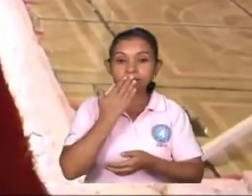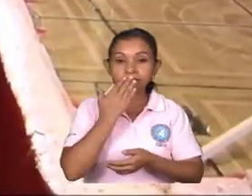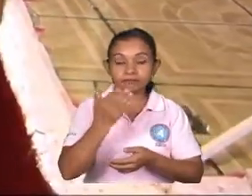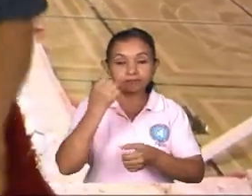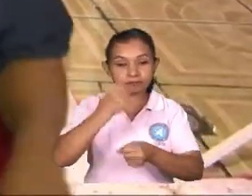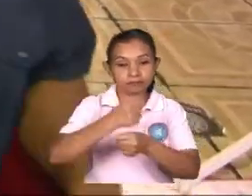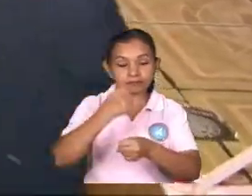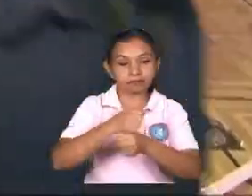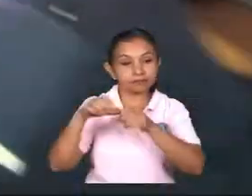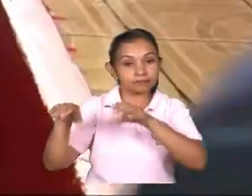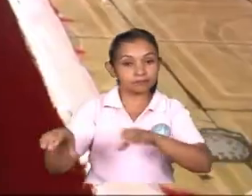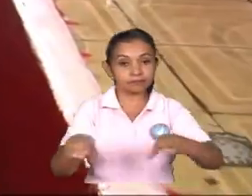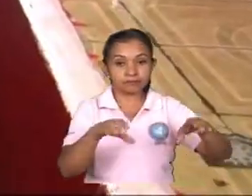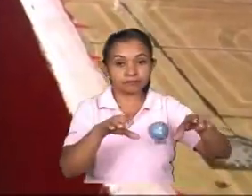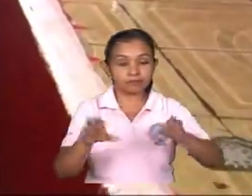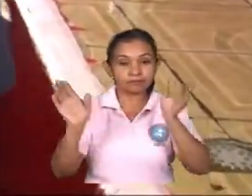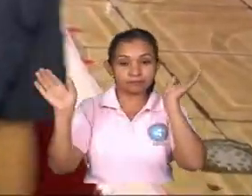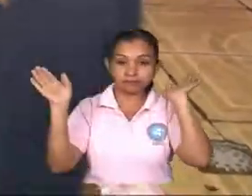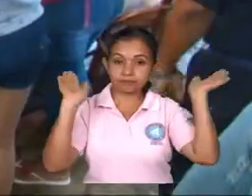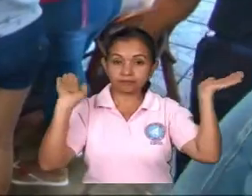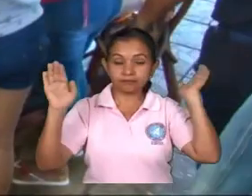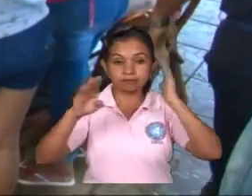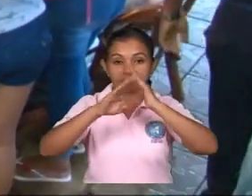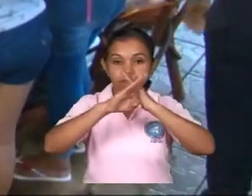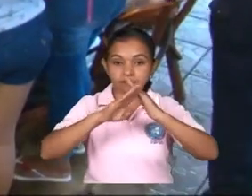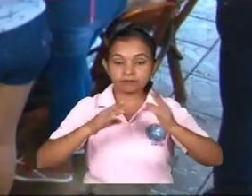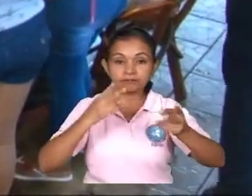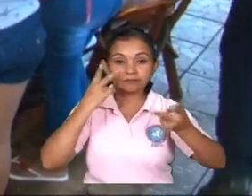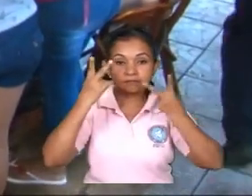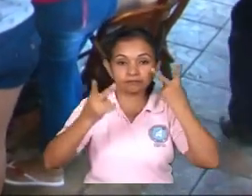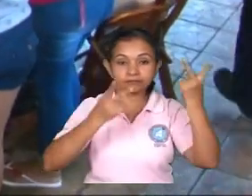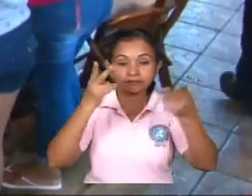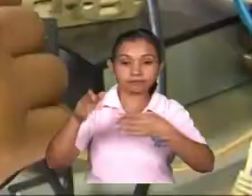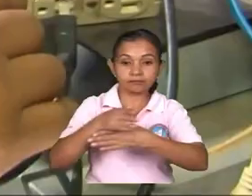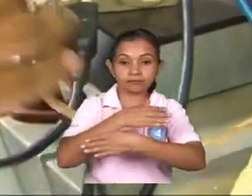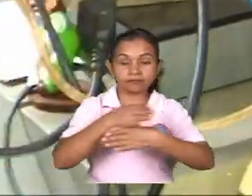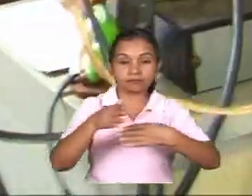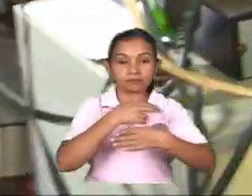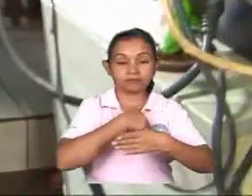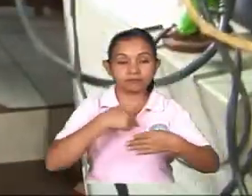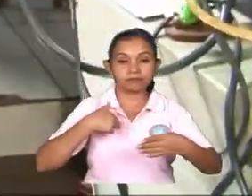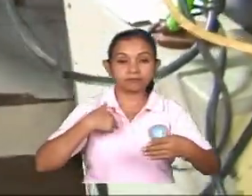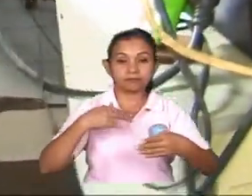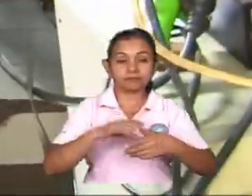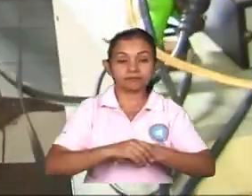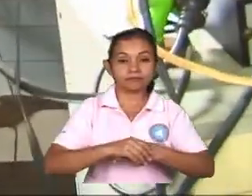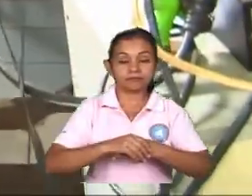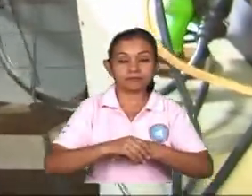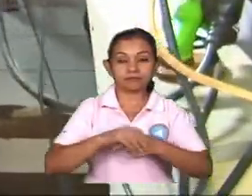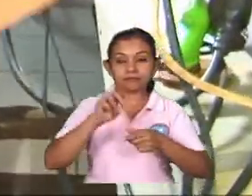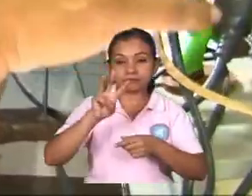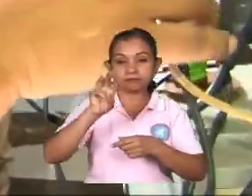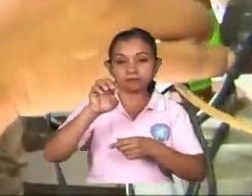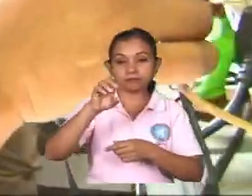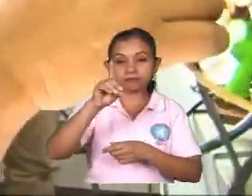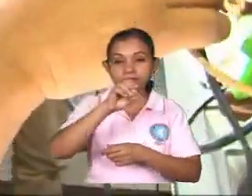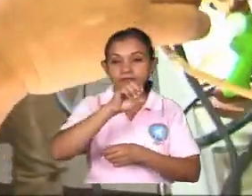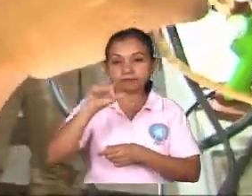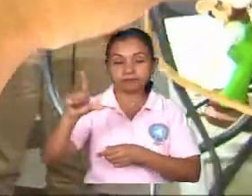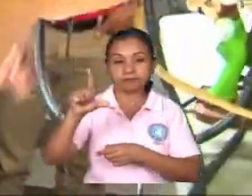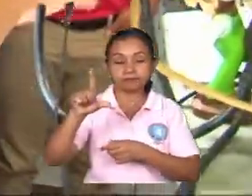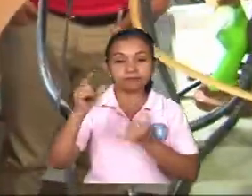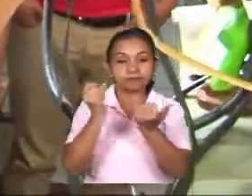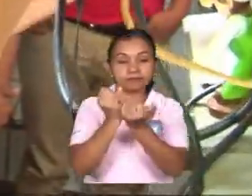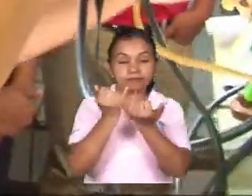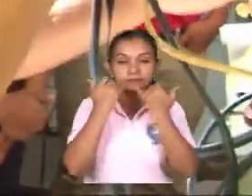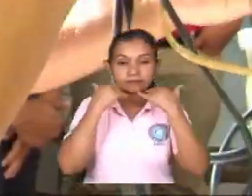de la actividad comercial y la tranquilidad de quienes visitan los diferentes centros de compras. Con imágenes de Wendel Noguera, para el Canal Parlamentario